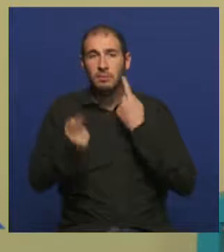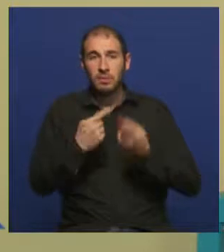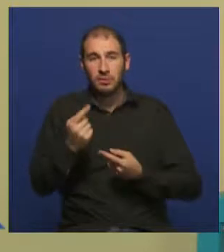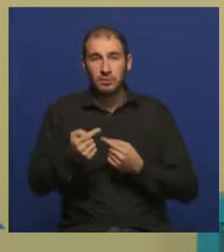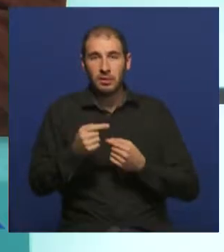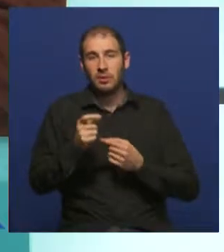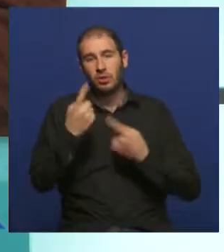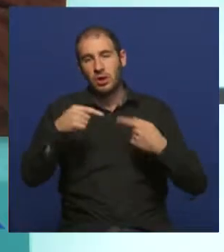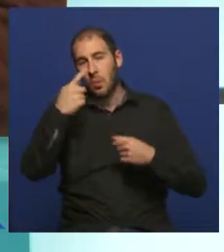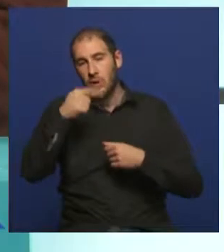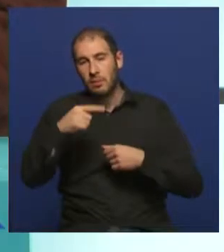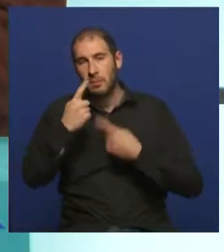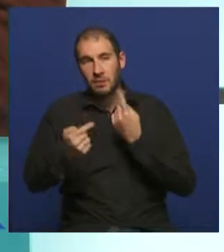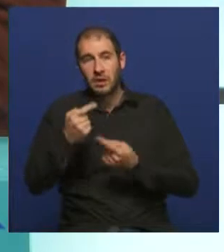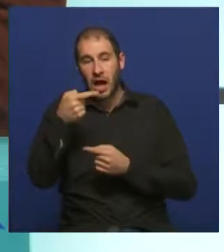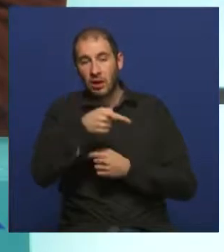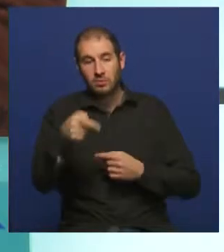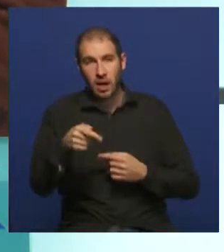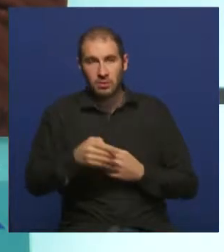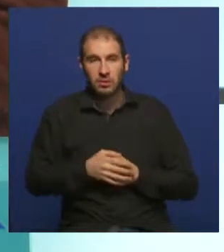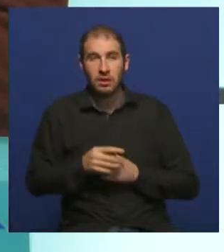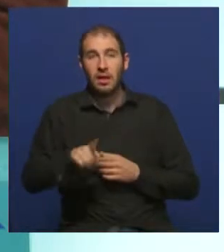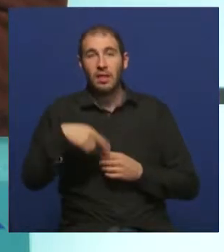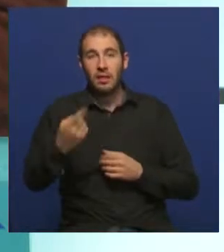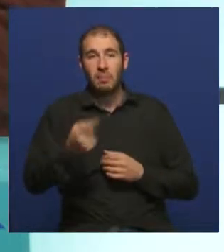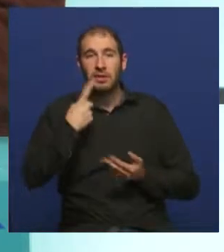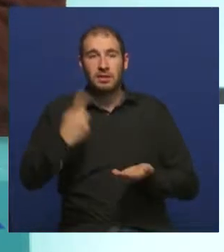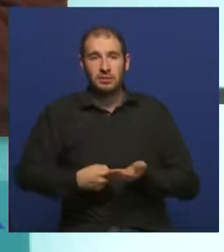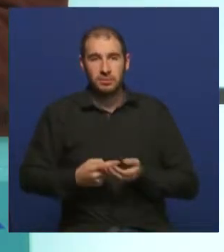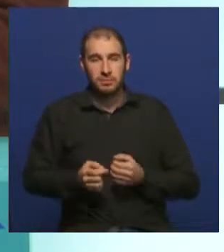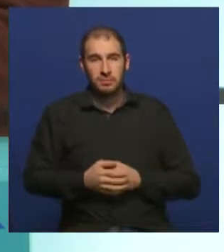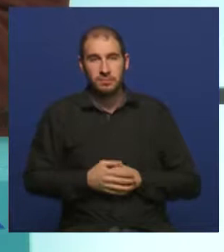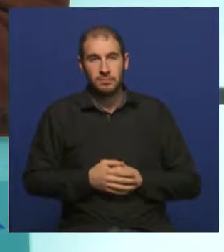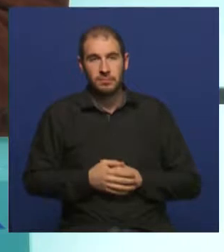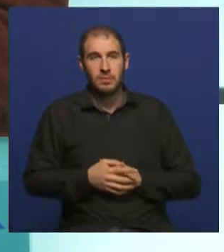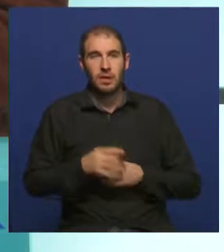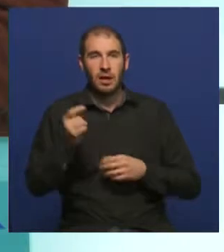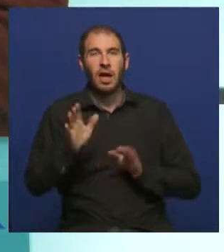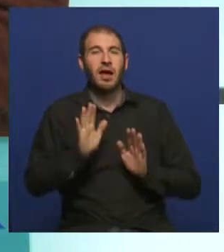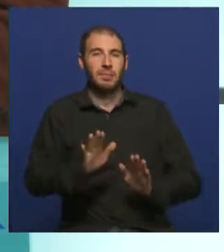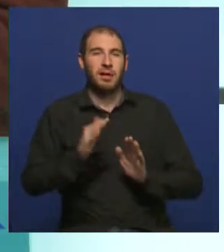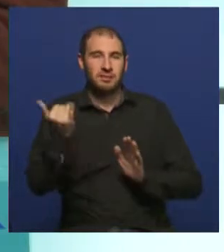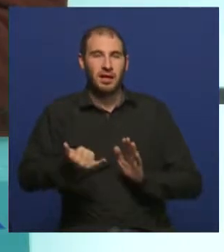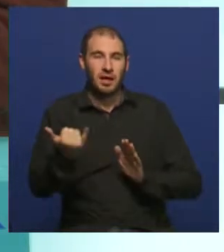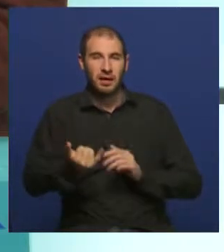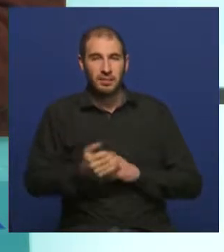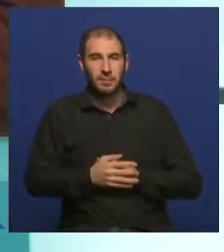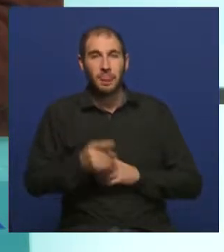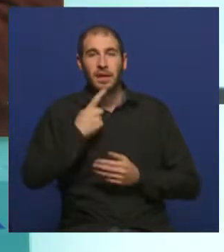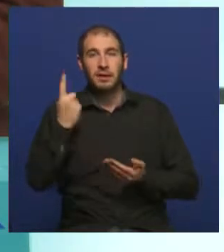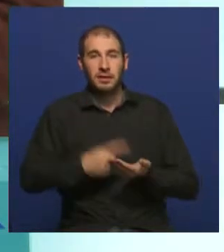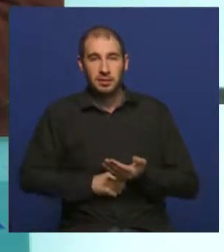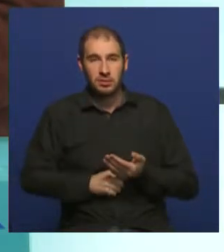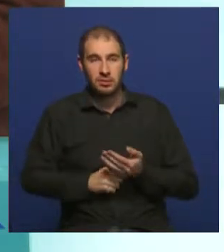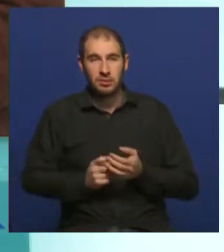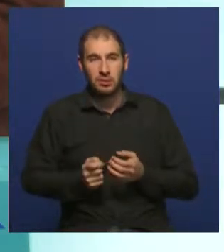últimas palabras a los acusados y se va a dictar sentencia. Tenemos mucha esperanza y mucha expectativa de que la sentencia